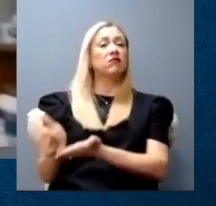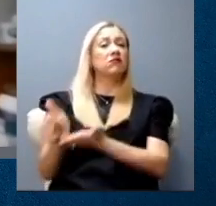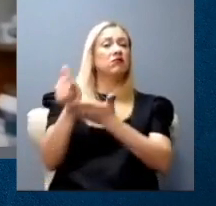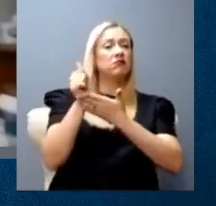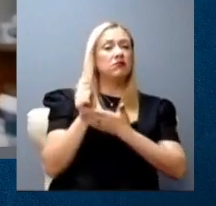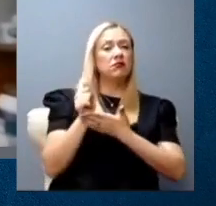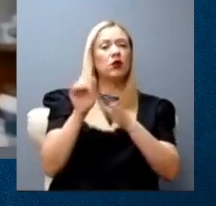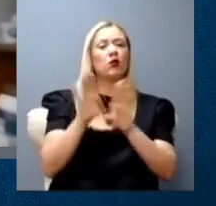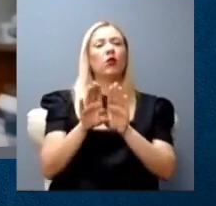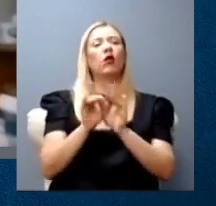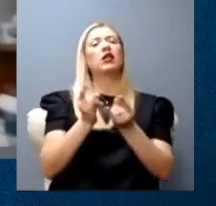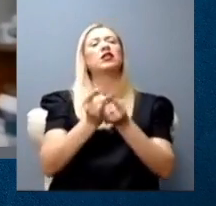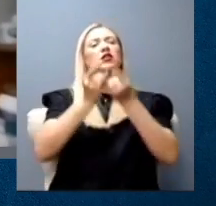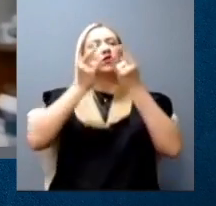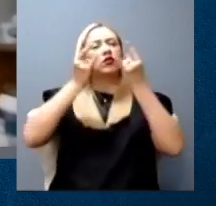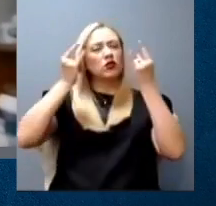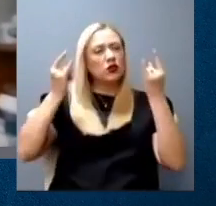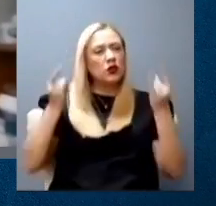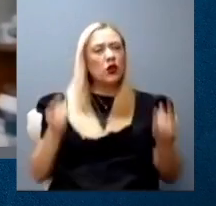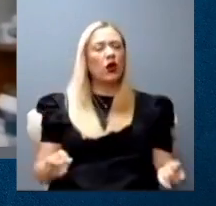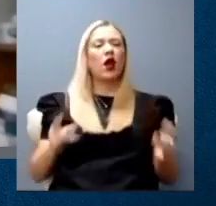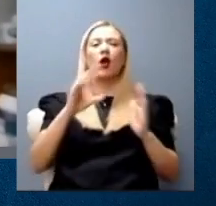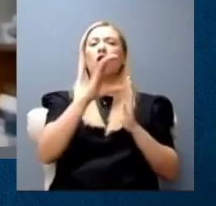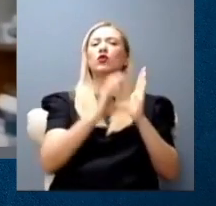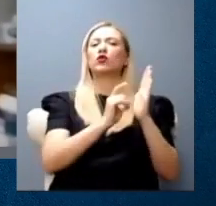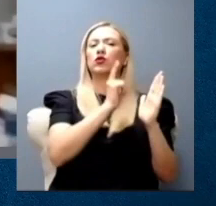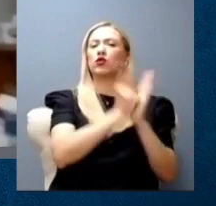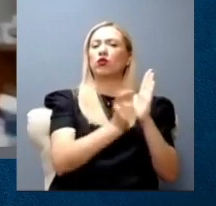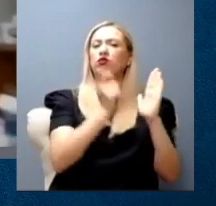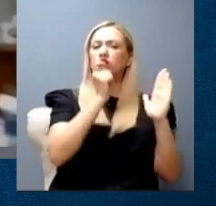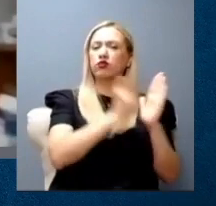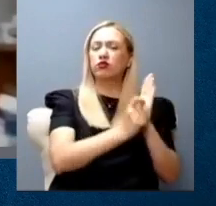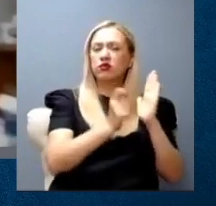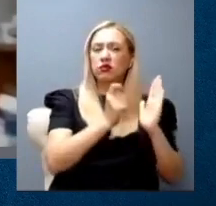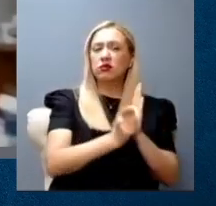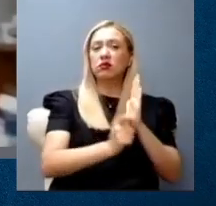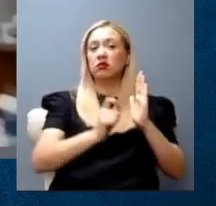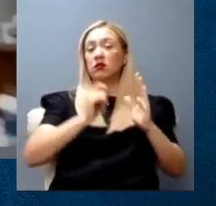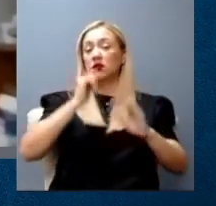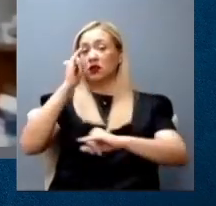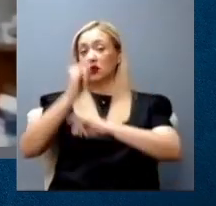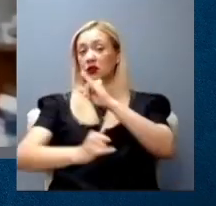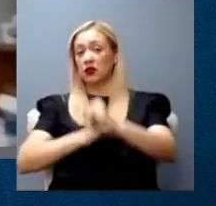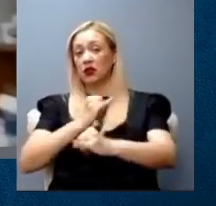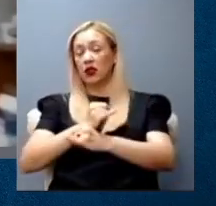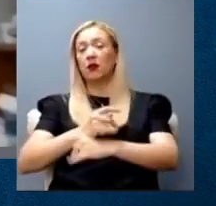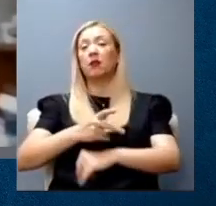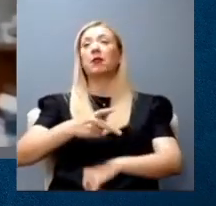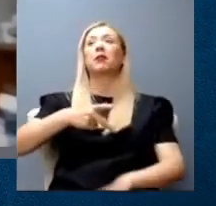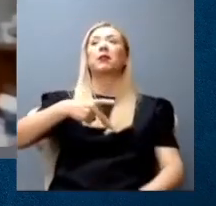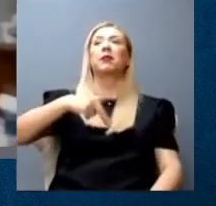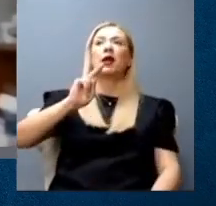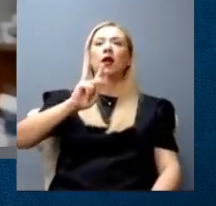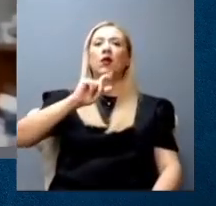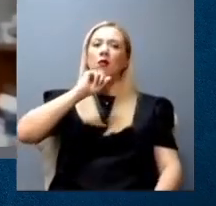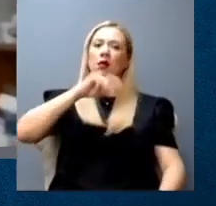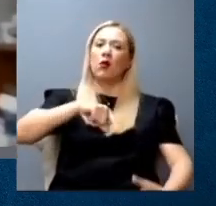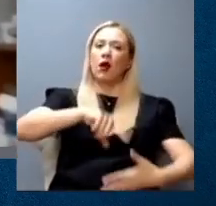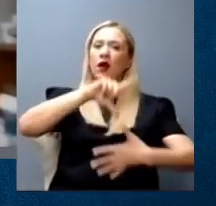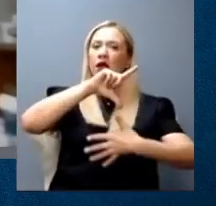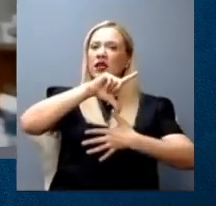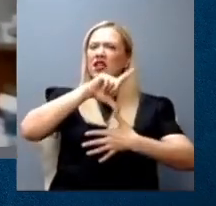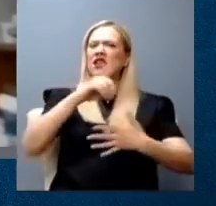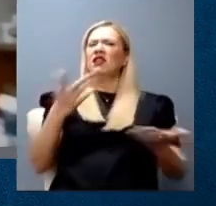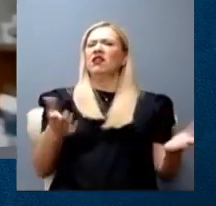desde la historia constitucional, no solo universal, sino también desde la historia universal latinoamericana.